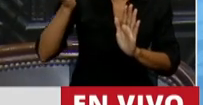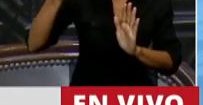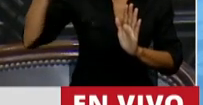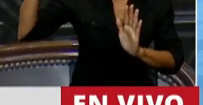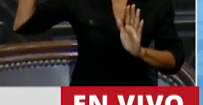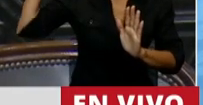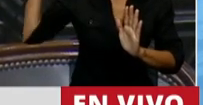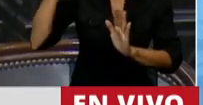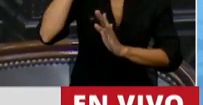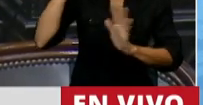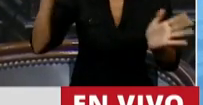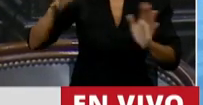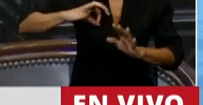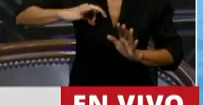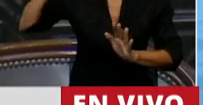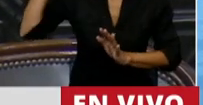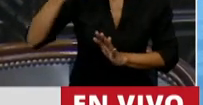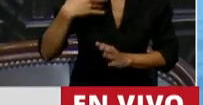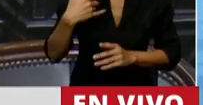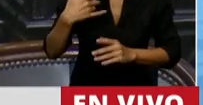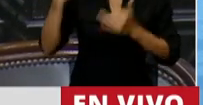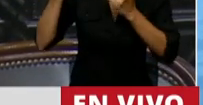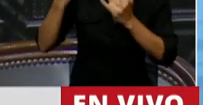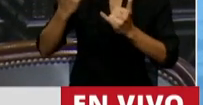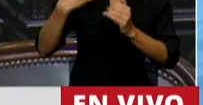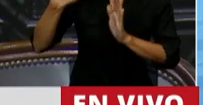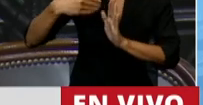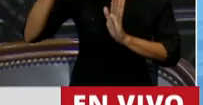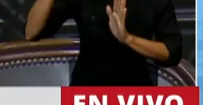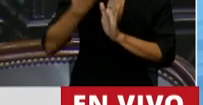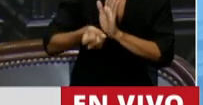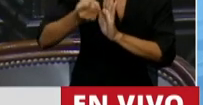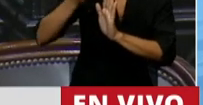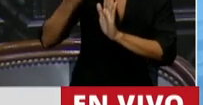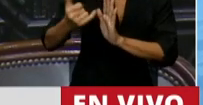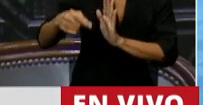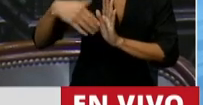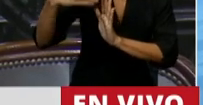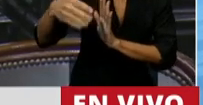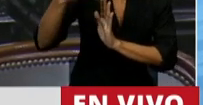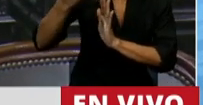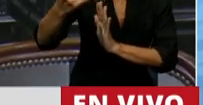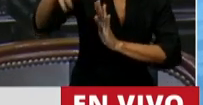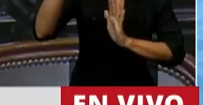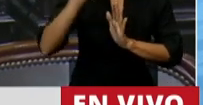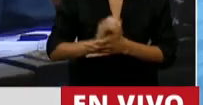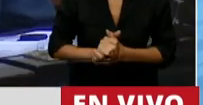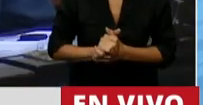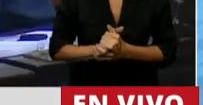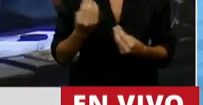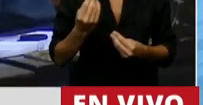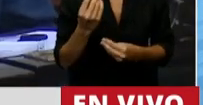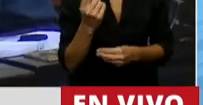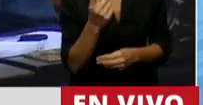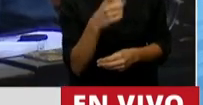siglos, y va a seguir existiendo. Y es nuestra labor como diputadas